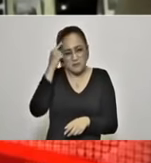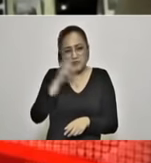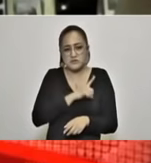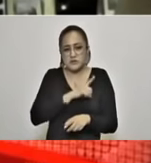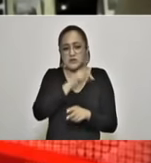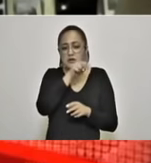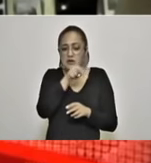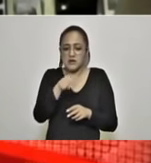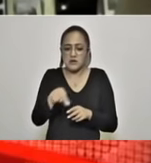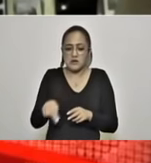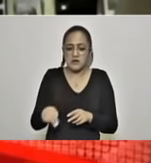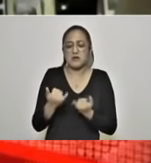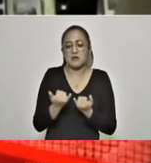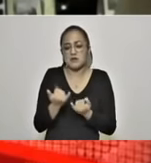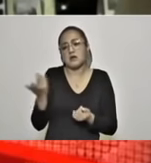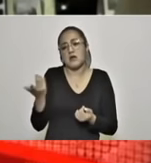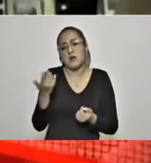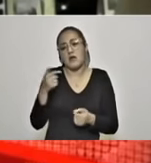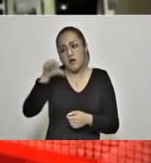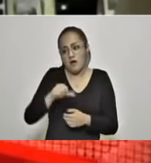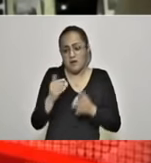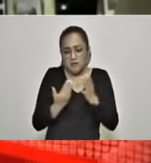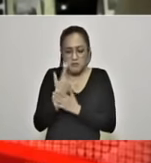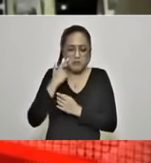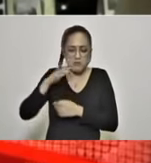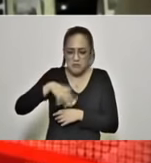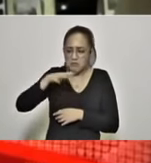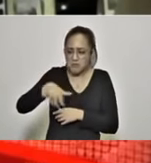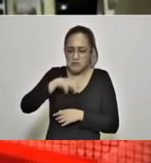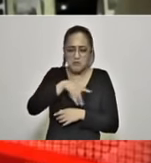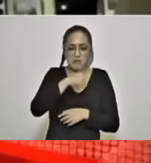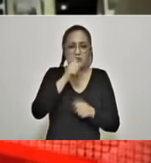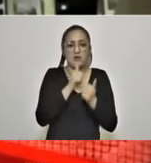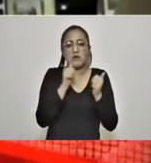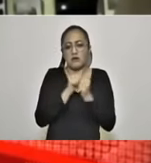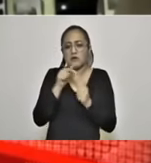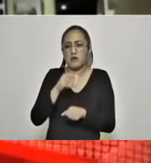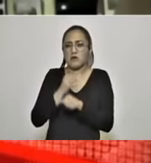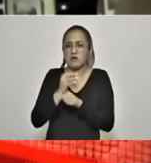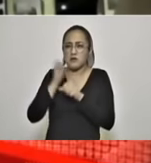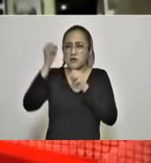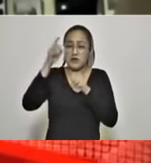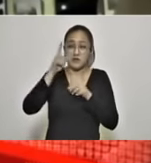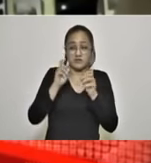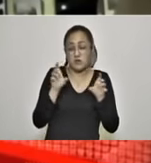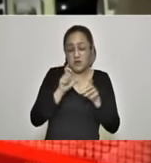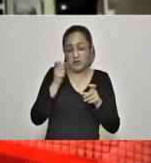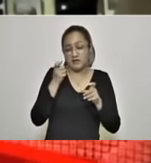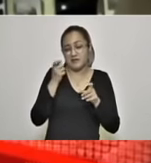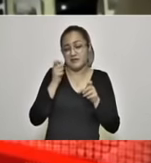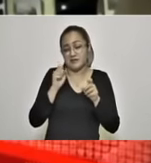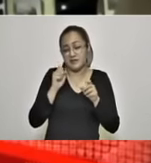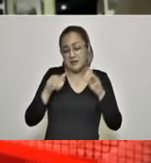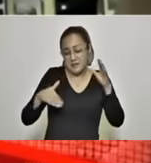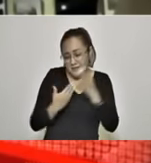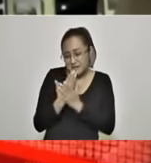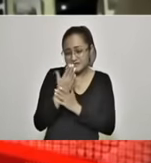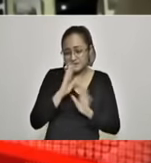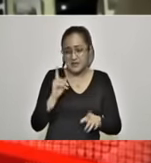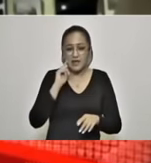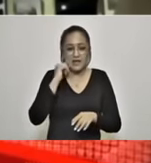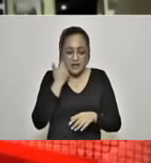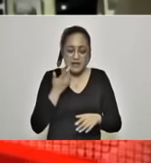solo al socavón y hoy desde hoy en la mañana a primera hora con el primer rayo de sol iniciado la búsqueda para poder proceder a su